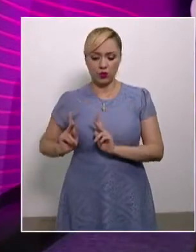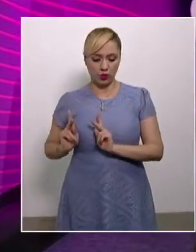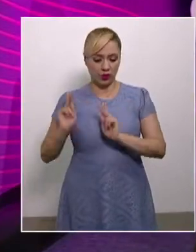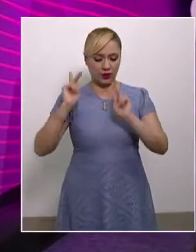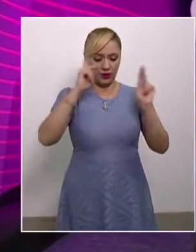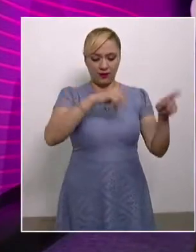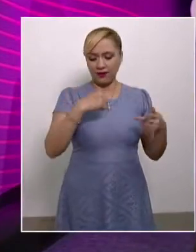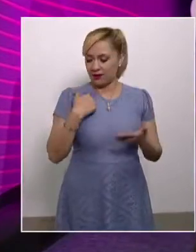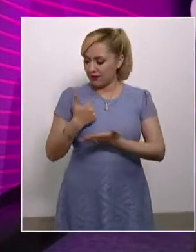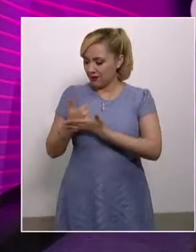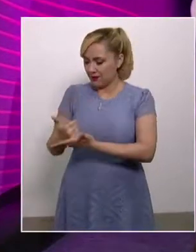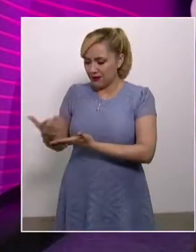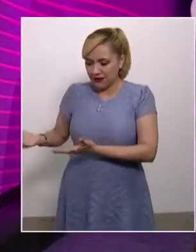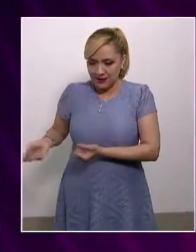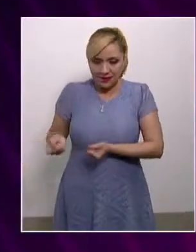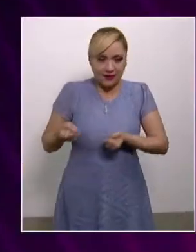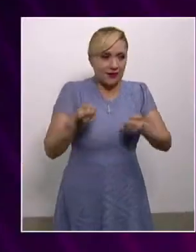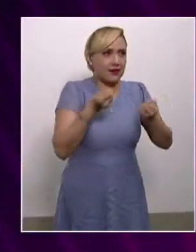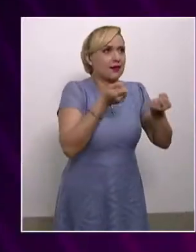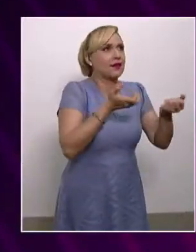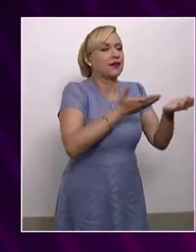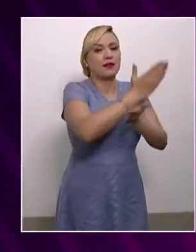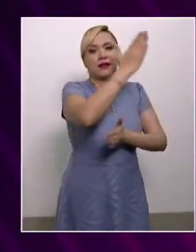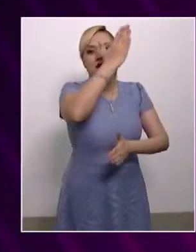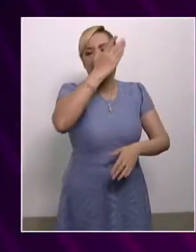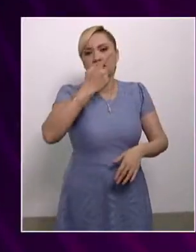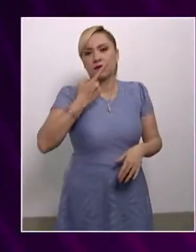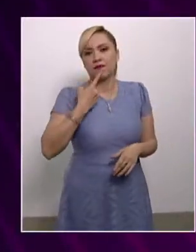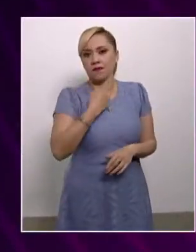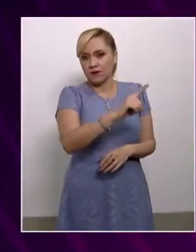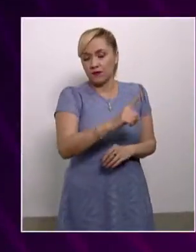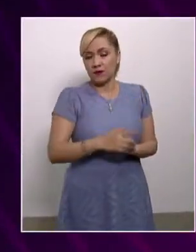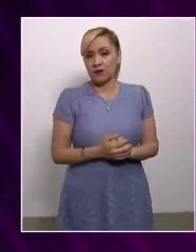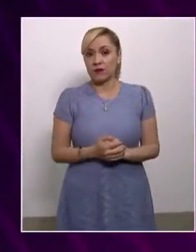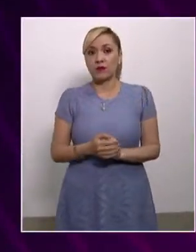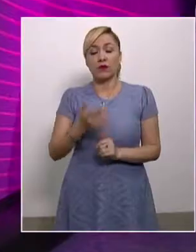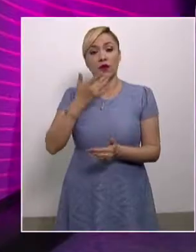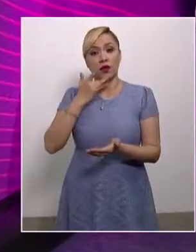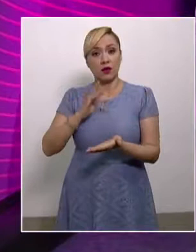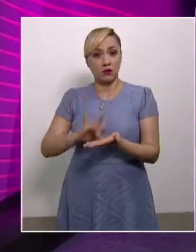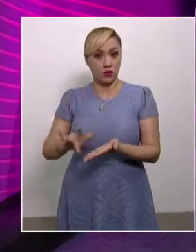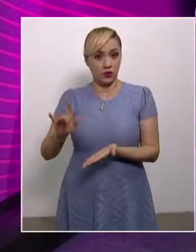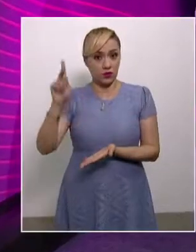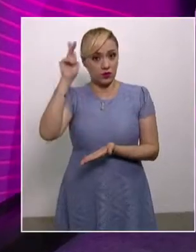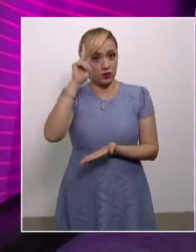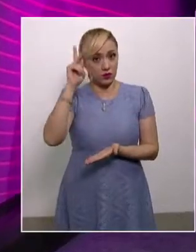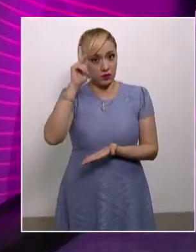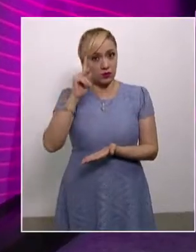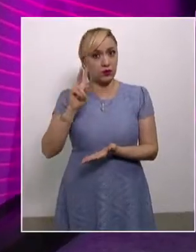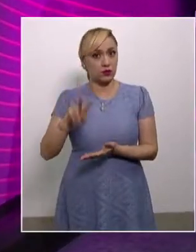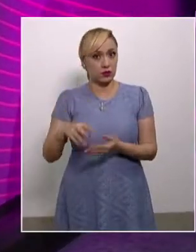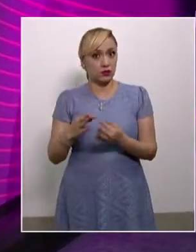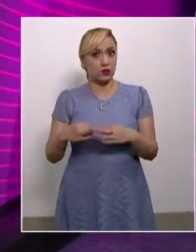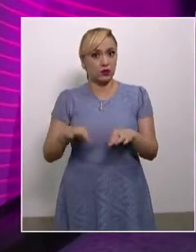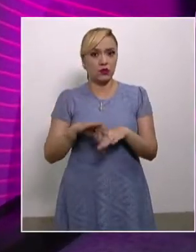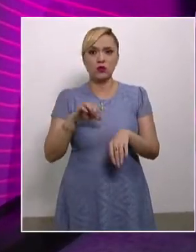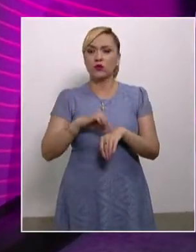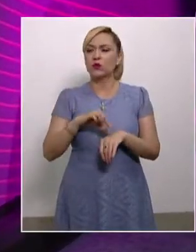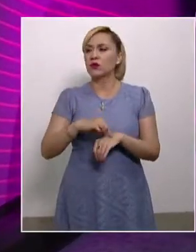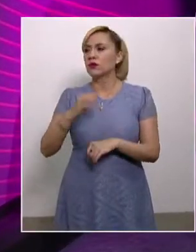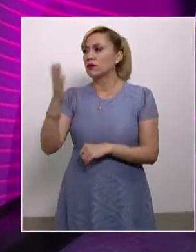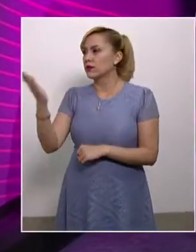tener el acceso a la justicia también. Okay. Mencionabas el apoyo psicosocial, y ahí me voy a ir con Médicos Sin Fronteras,